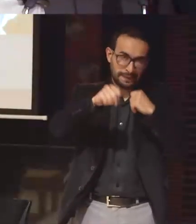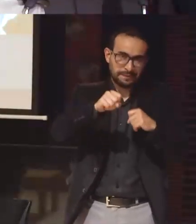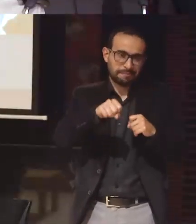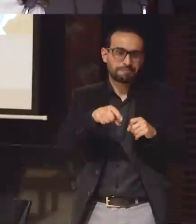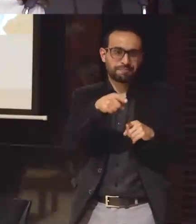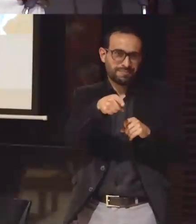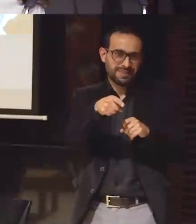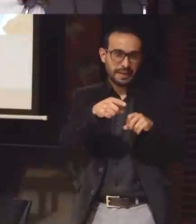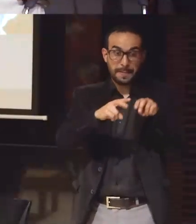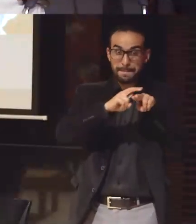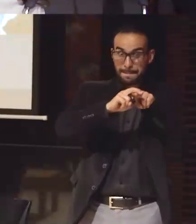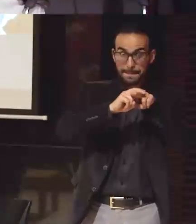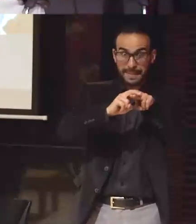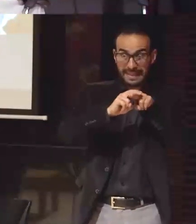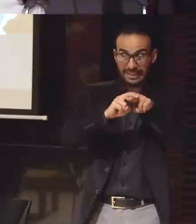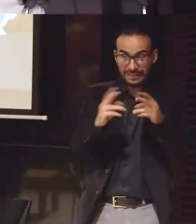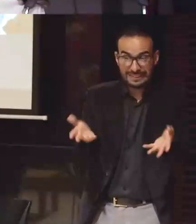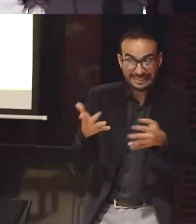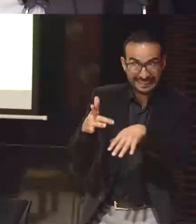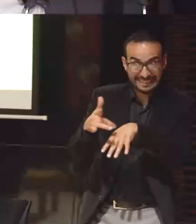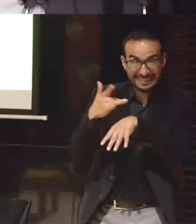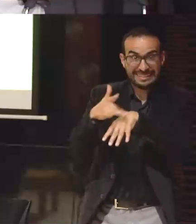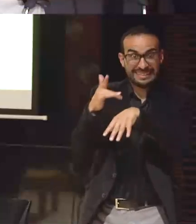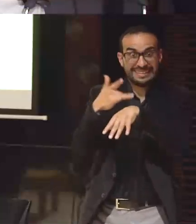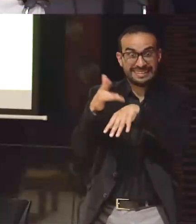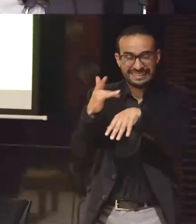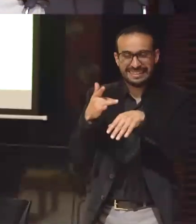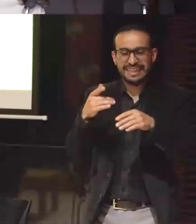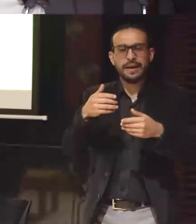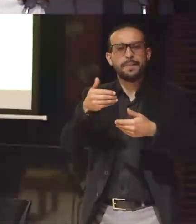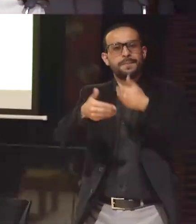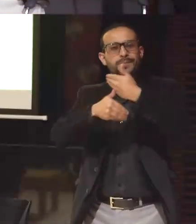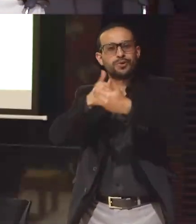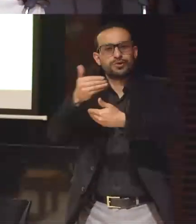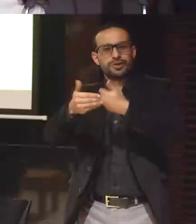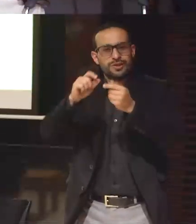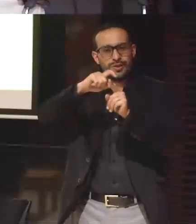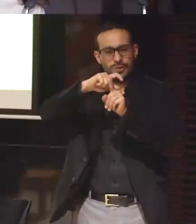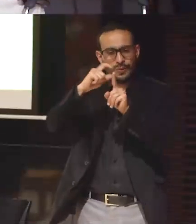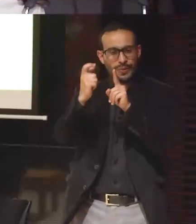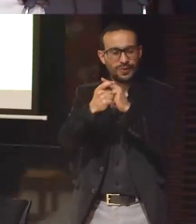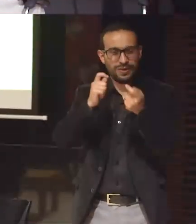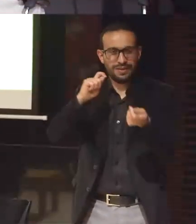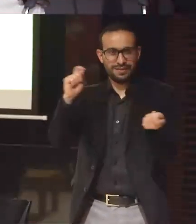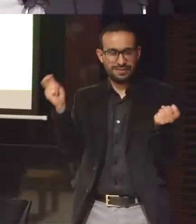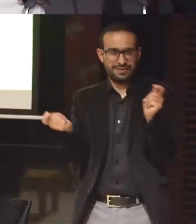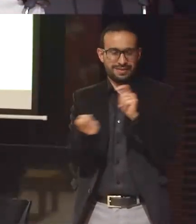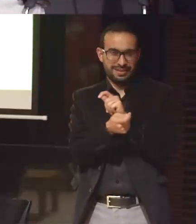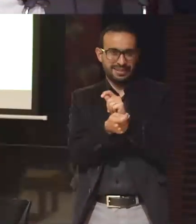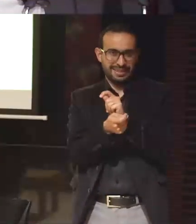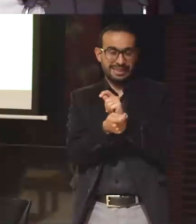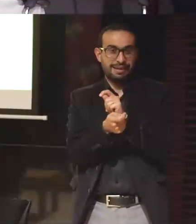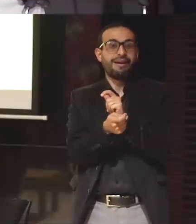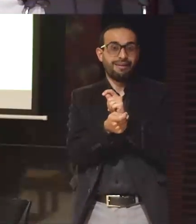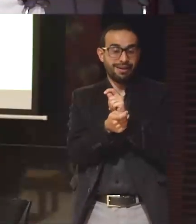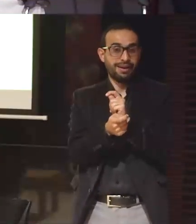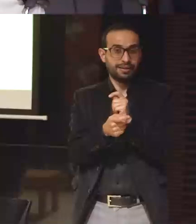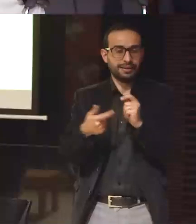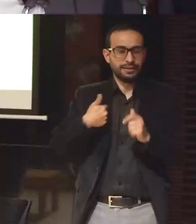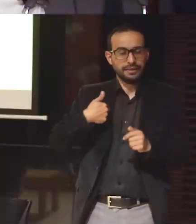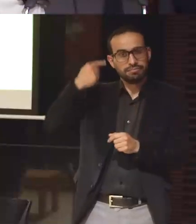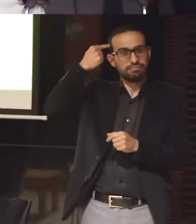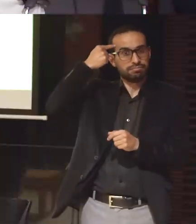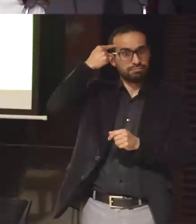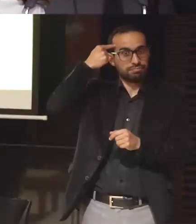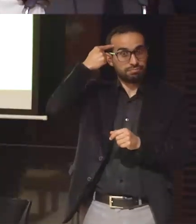ejemplo. Entonces, esos son procesos culturales que a veces la gente dice, pero yo eso no tengo ni idea, nunca lo conozco, pero ocurren, pero pasa que son